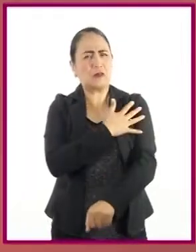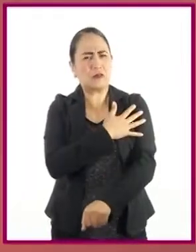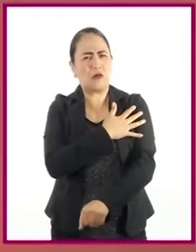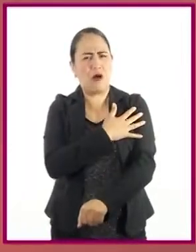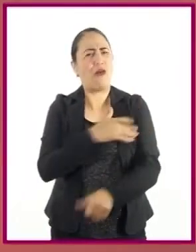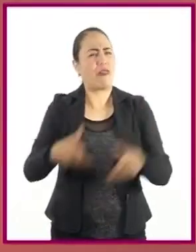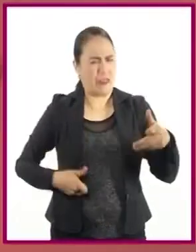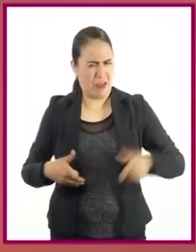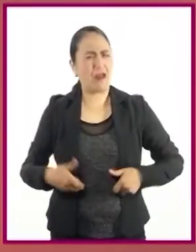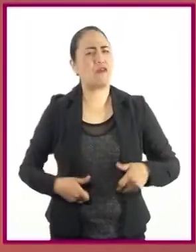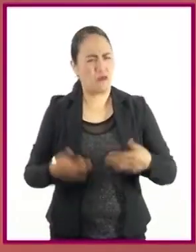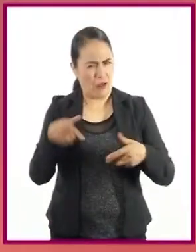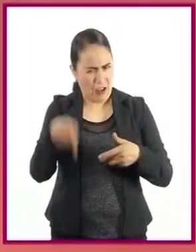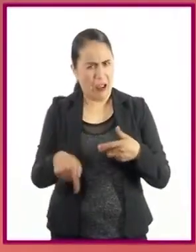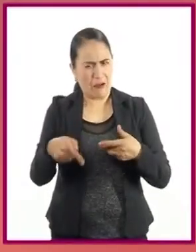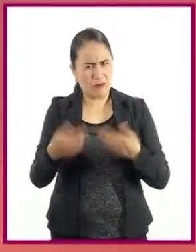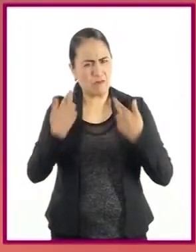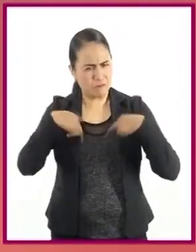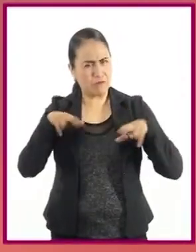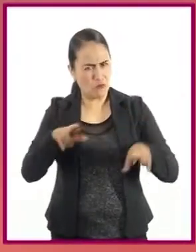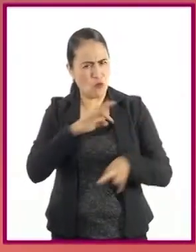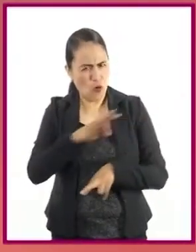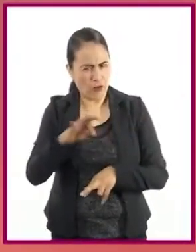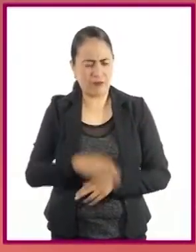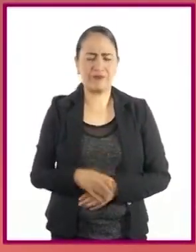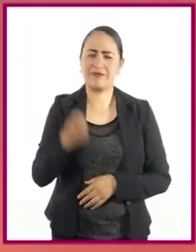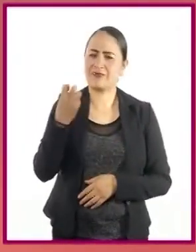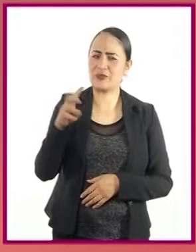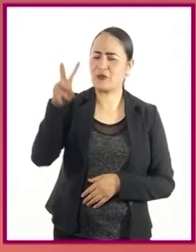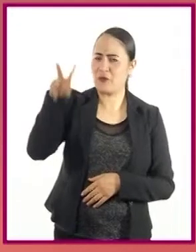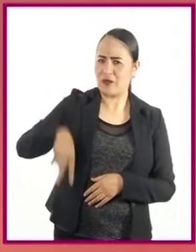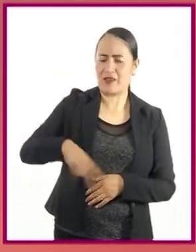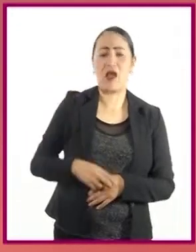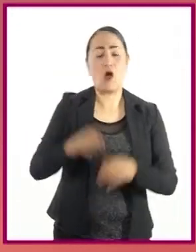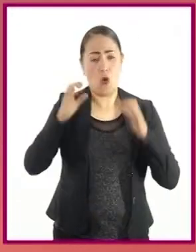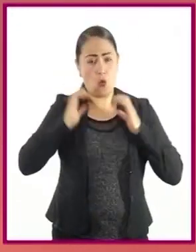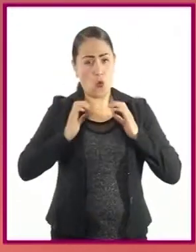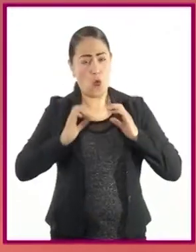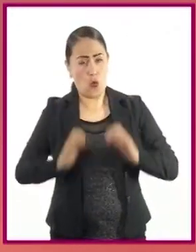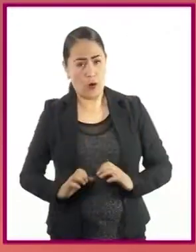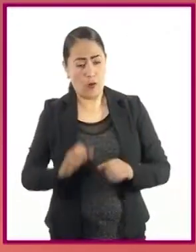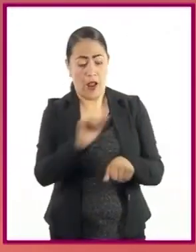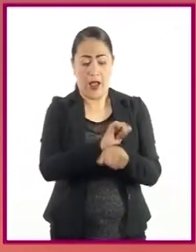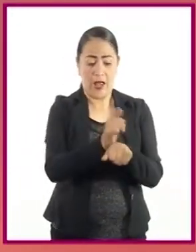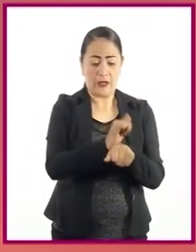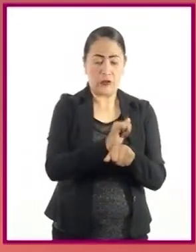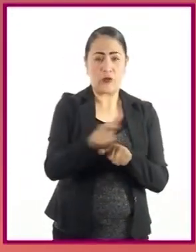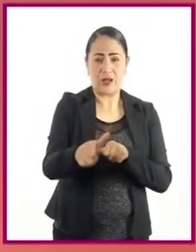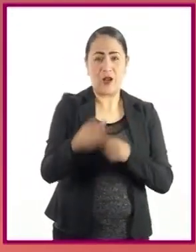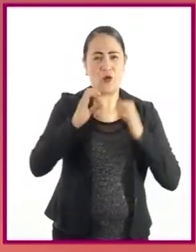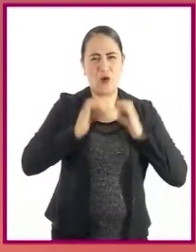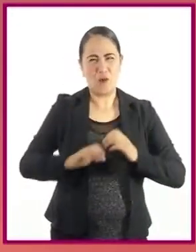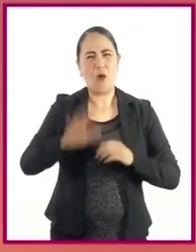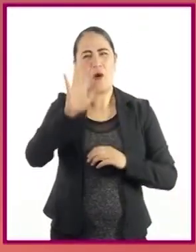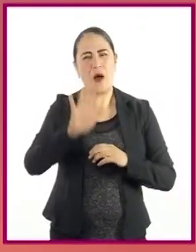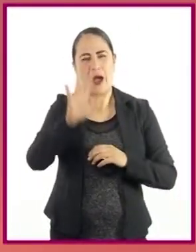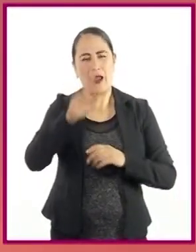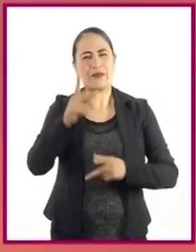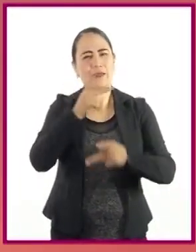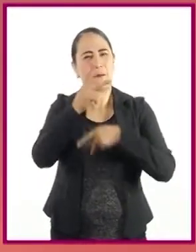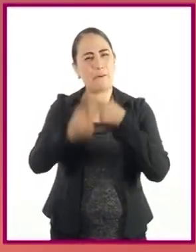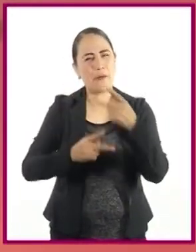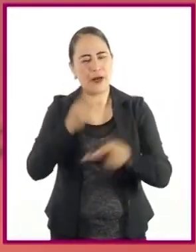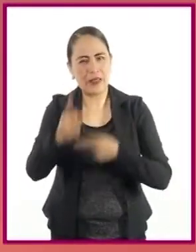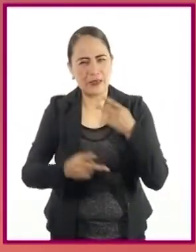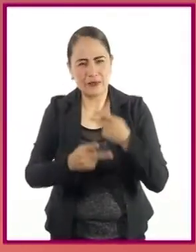por supuesto, maestra, es cierto. El actor presta su cuerpo al personaje y crea su apariencia, es